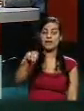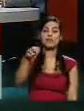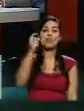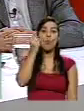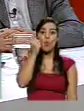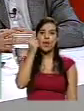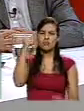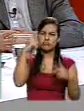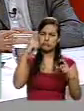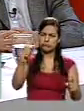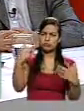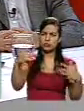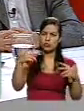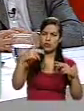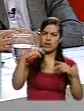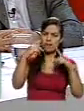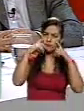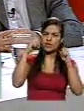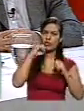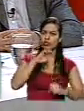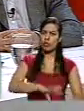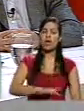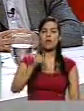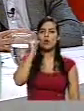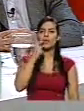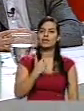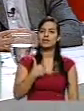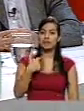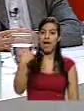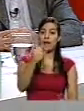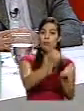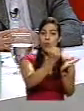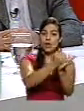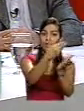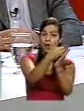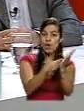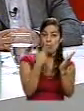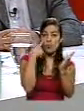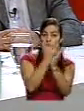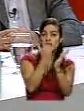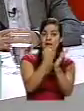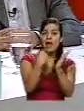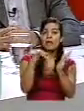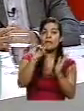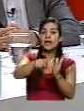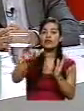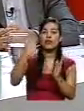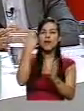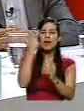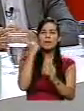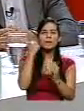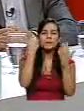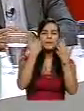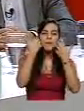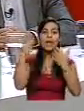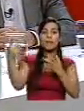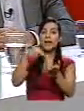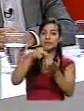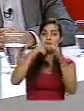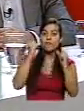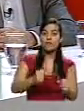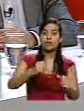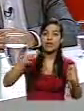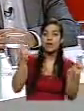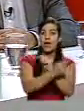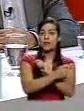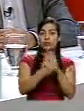que es una comisión presidencial, decía que ya hay pruebas que son irrefutables de la participación de los pardos. Es decir, claro, no son hipótesis o, claro, teorías, no. Sino